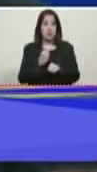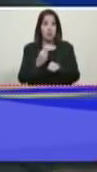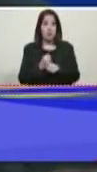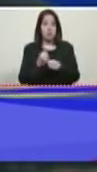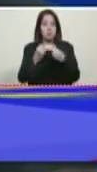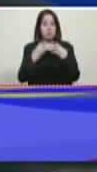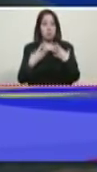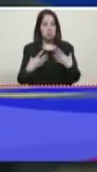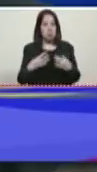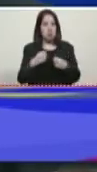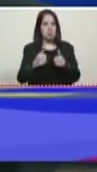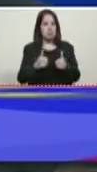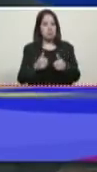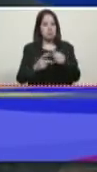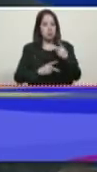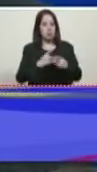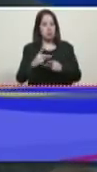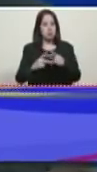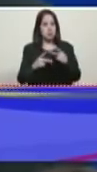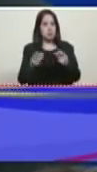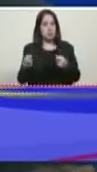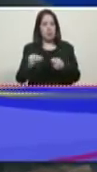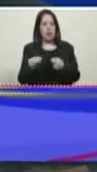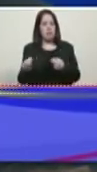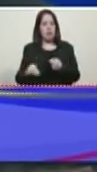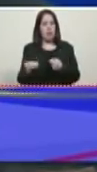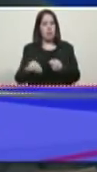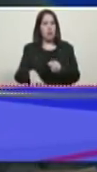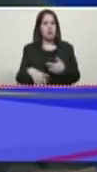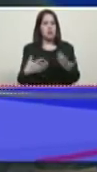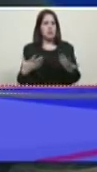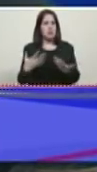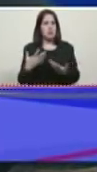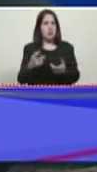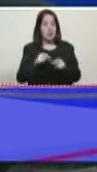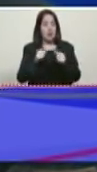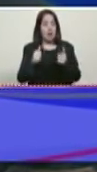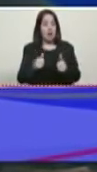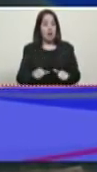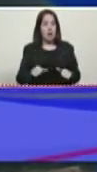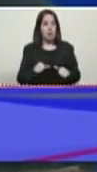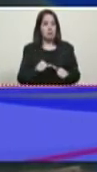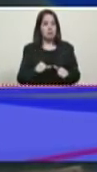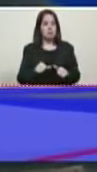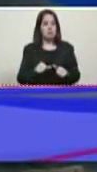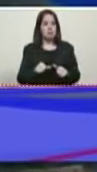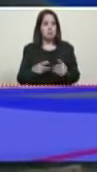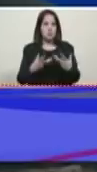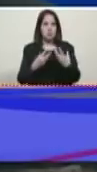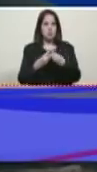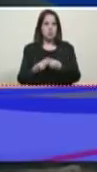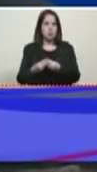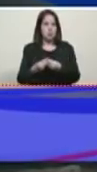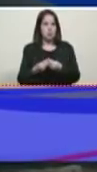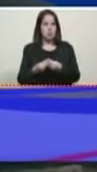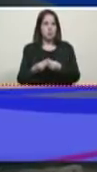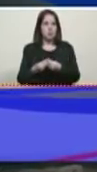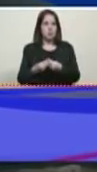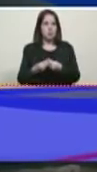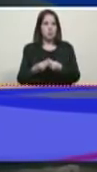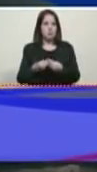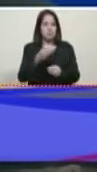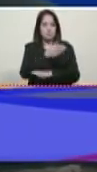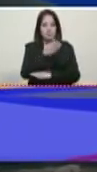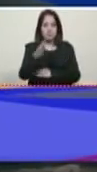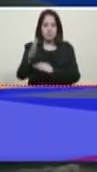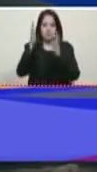producción y están aportando muchas de ellas o todas ellas tienen áreas responsabilidad y en conjunto entre todos llevamos el